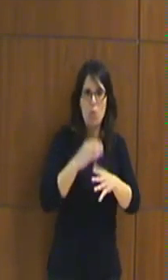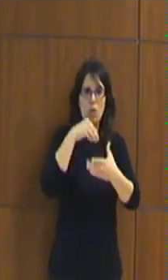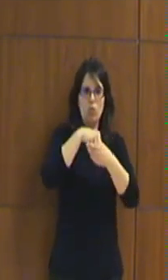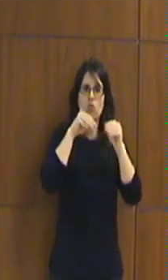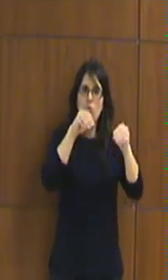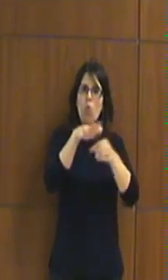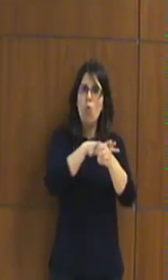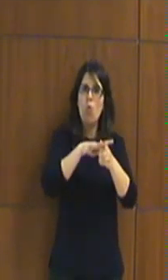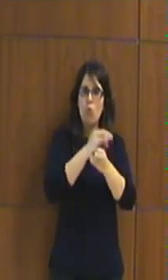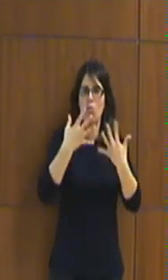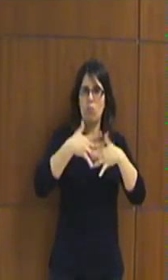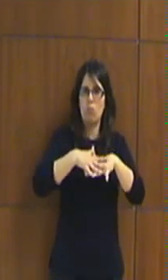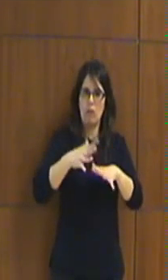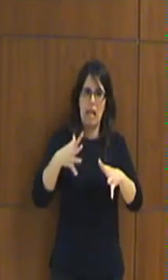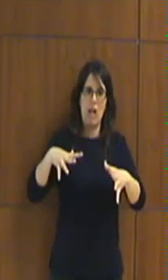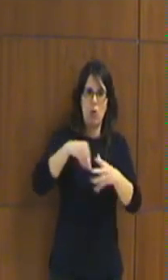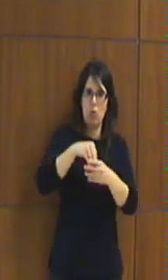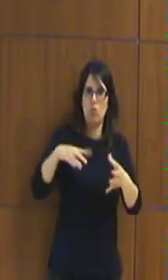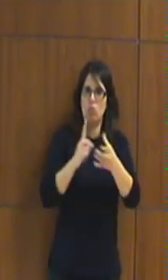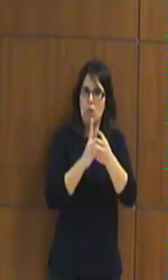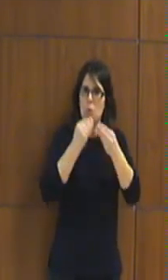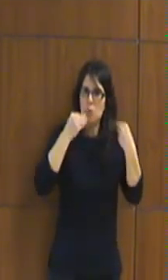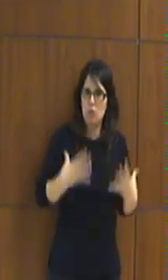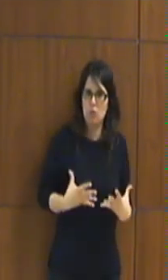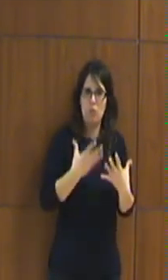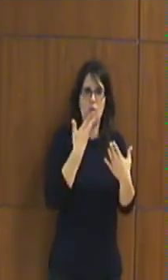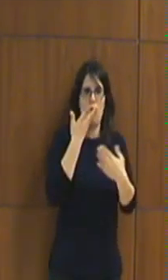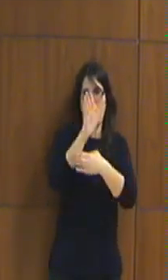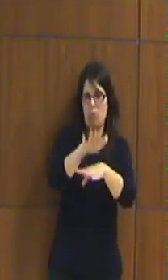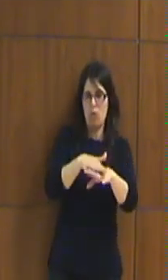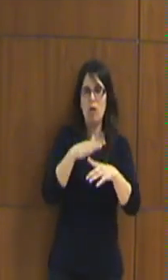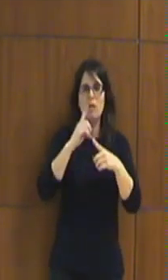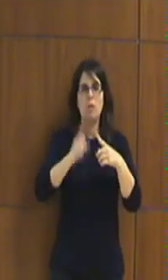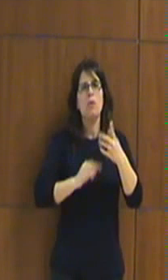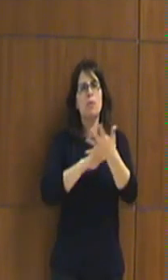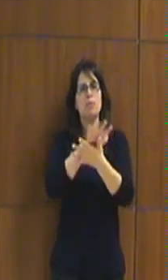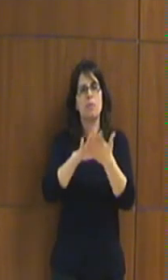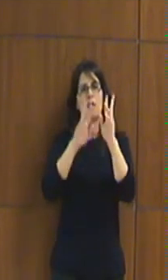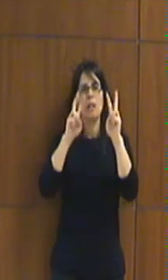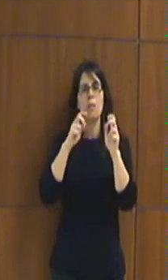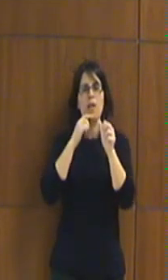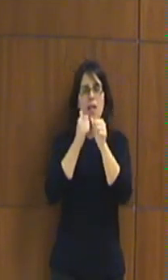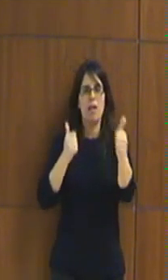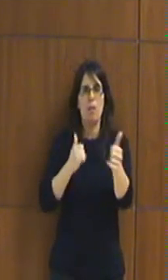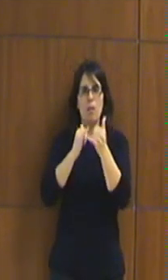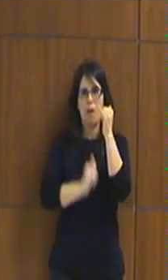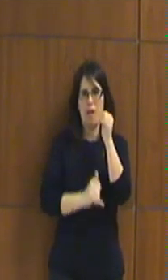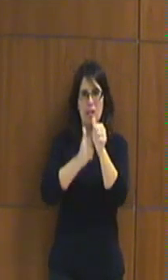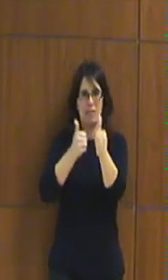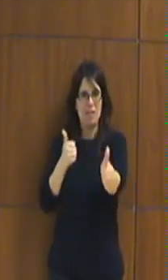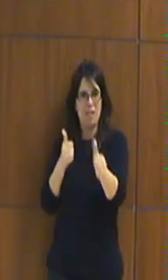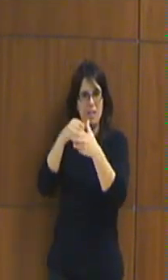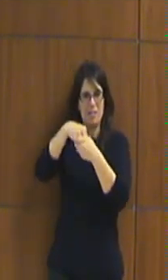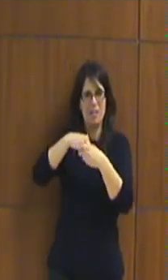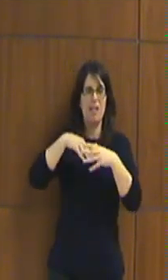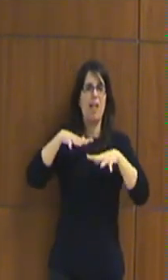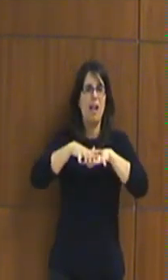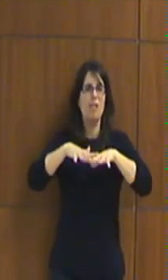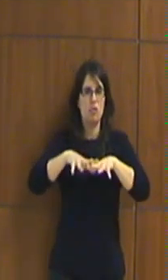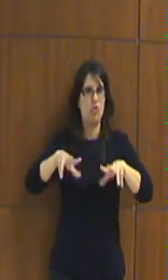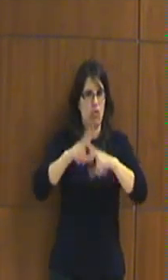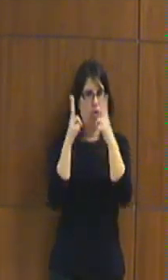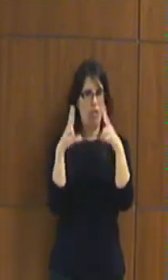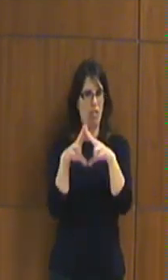socialmente integrado, inclusivo. Hemos hablado también de las brechas que se forman en las redes sociales, en el entorno de